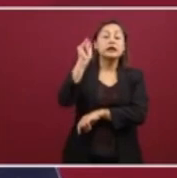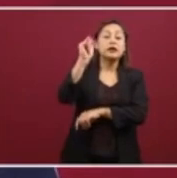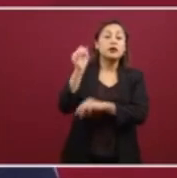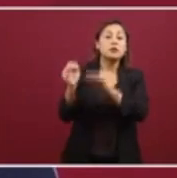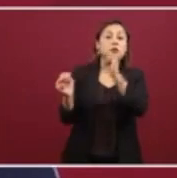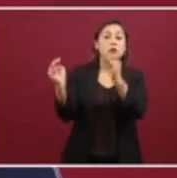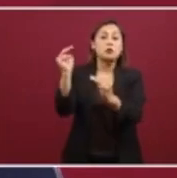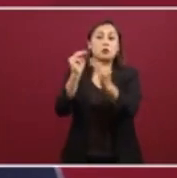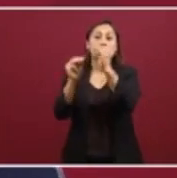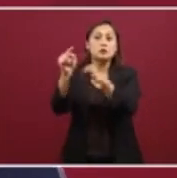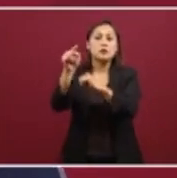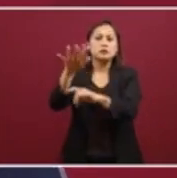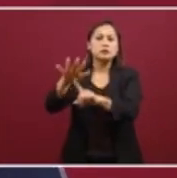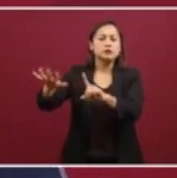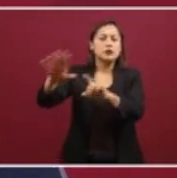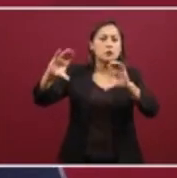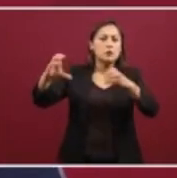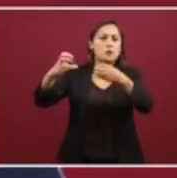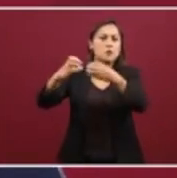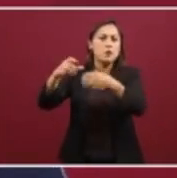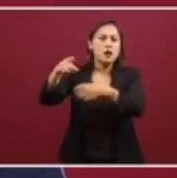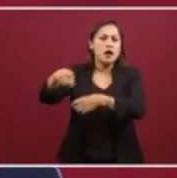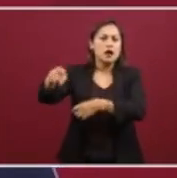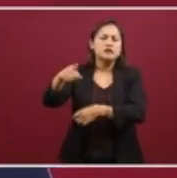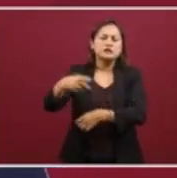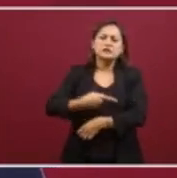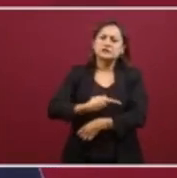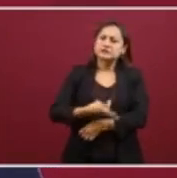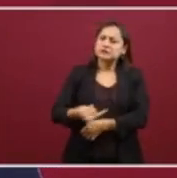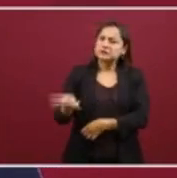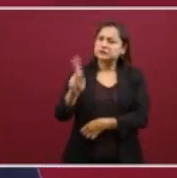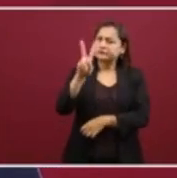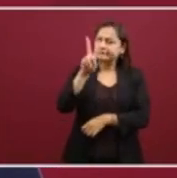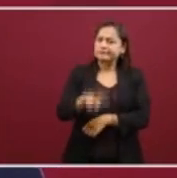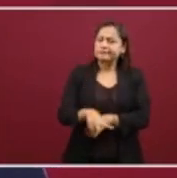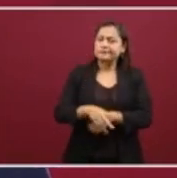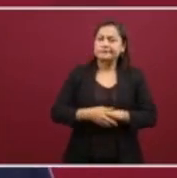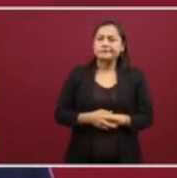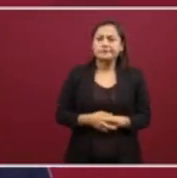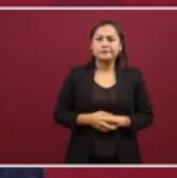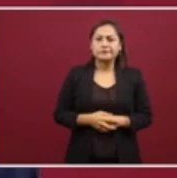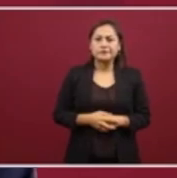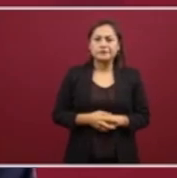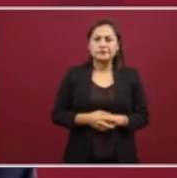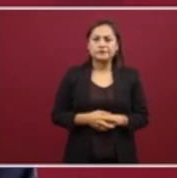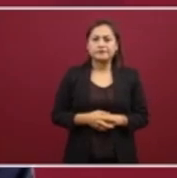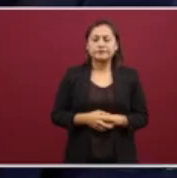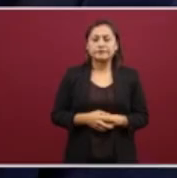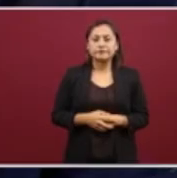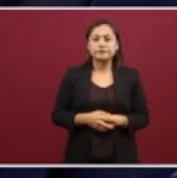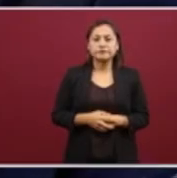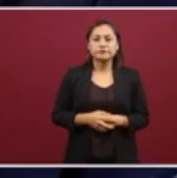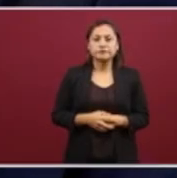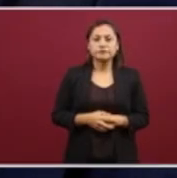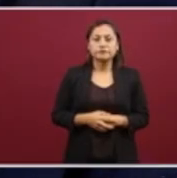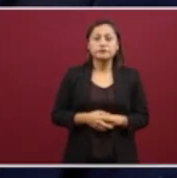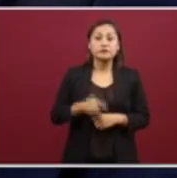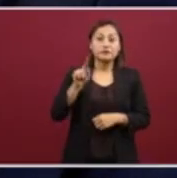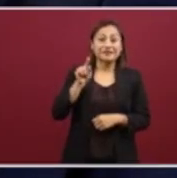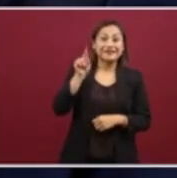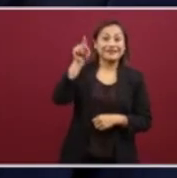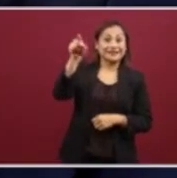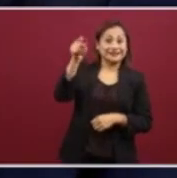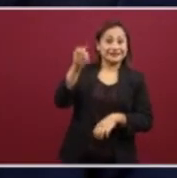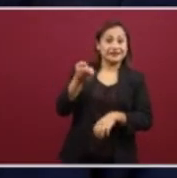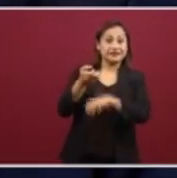donde hay mucha pobreza. Entonces, en este estado se decidió